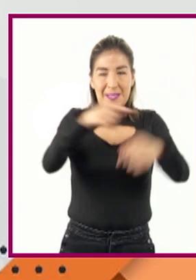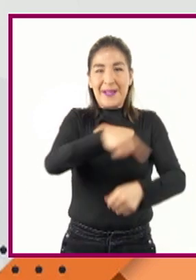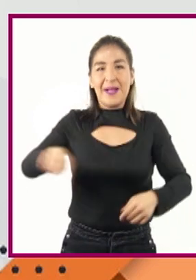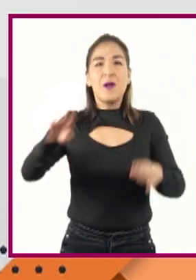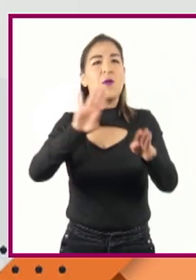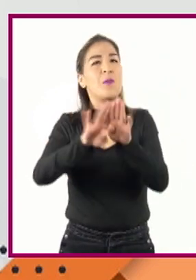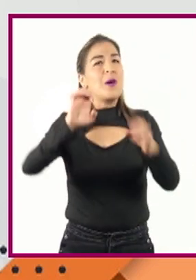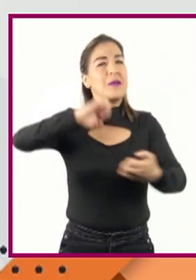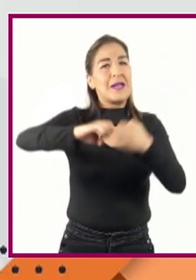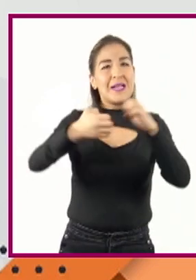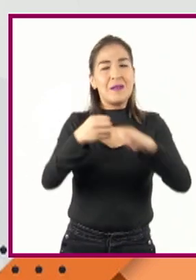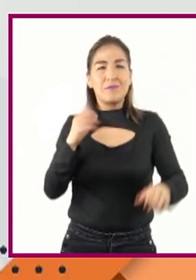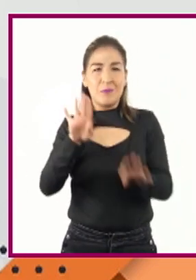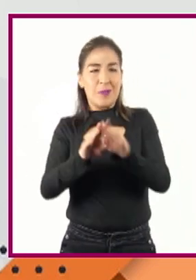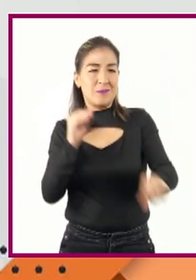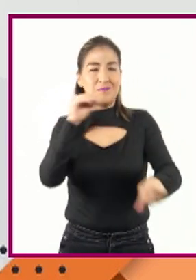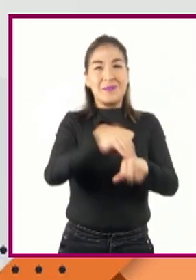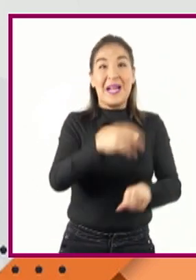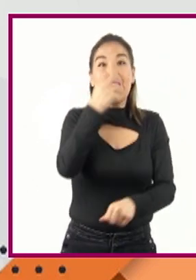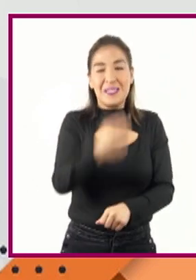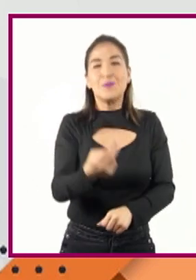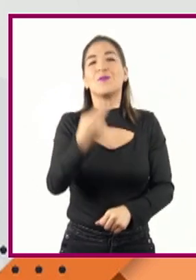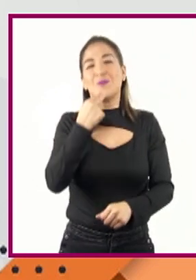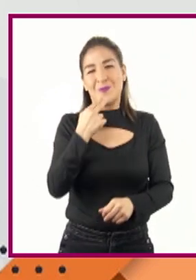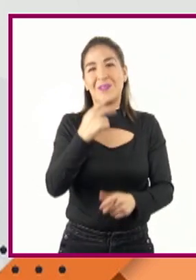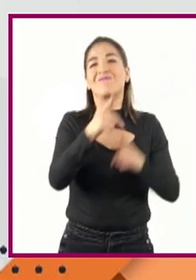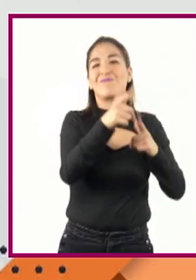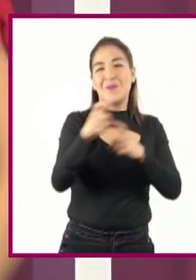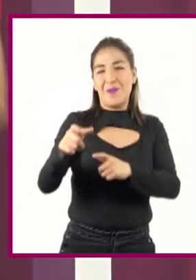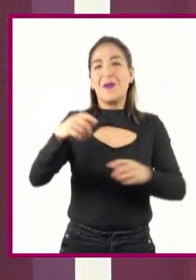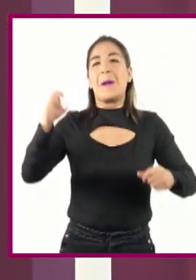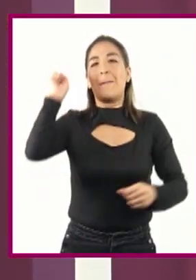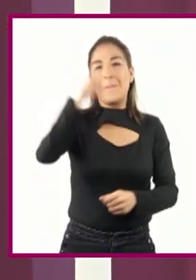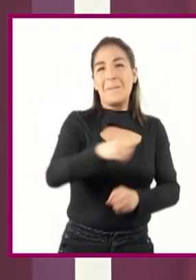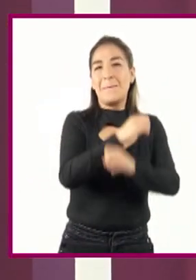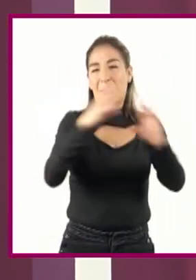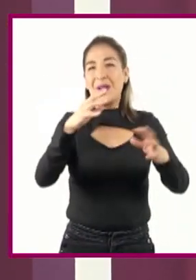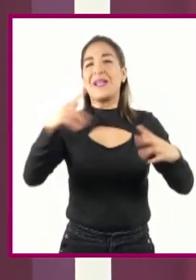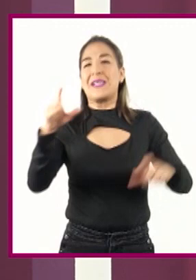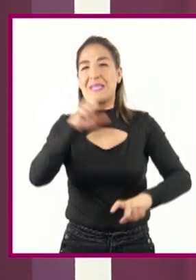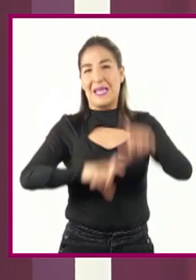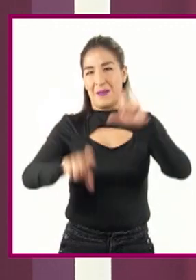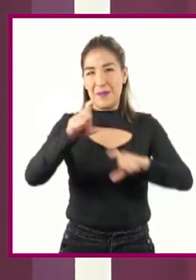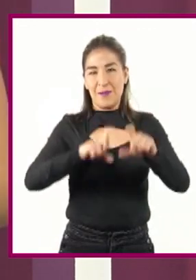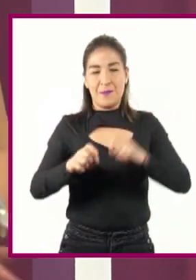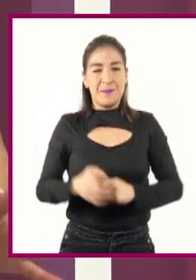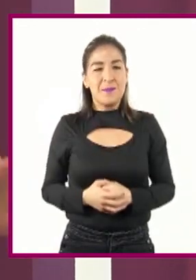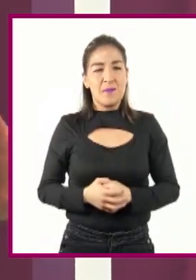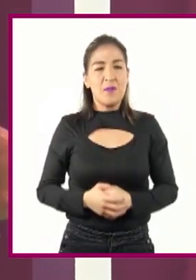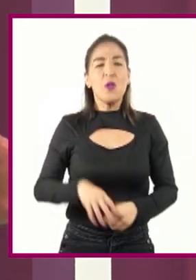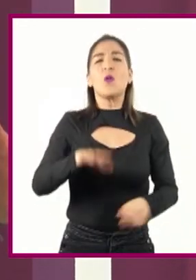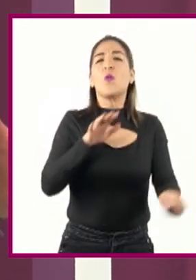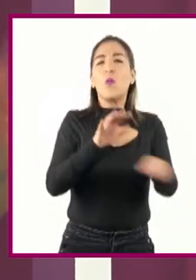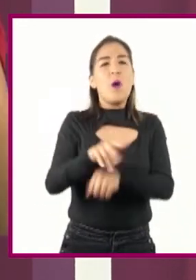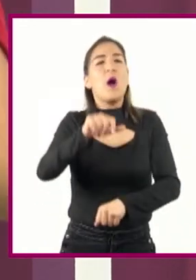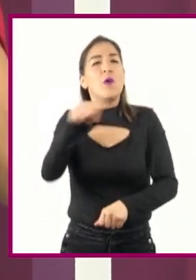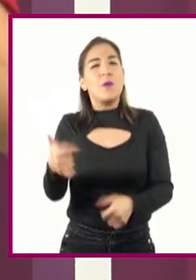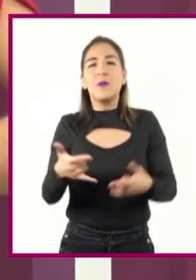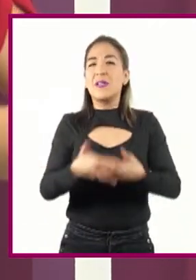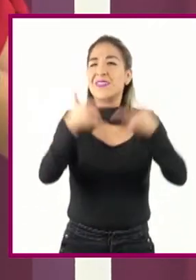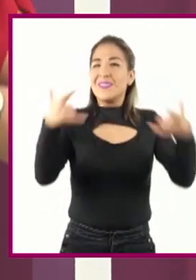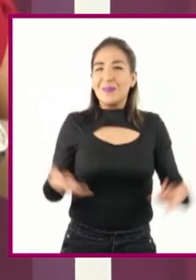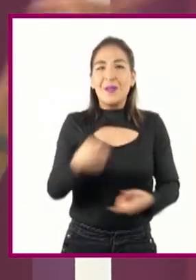usaron, entre otras, las armas químicas. ¿Qué otros hechos importantes tenemos que saber